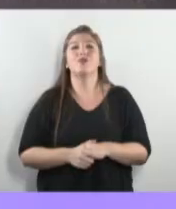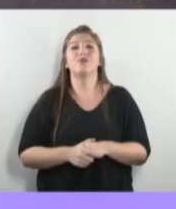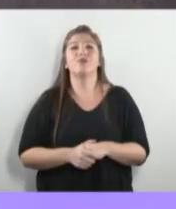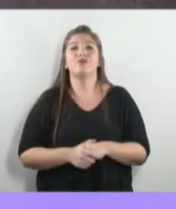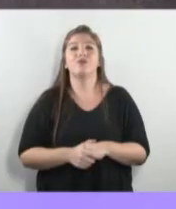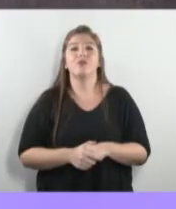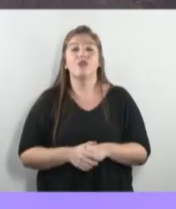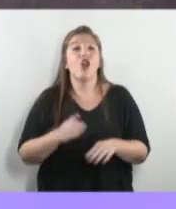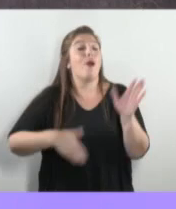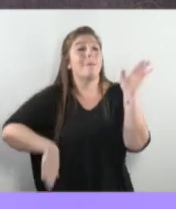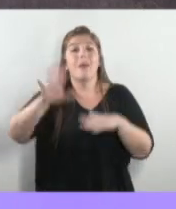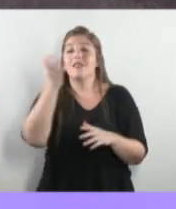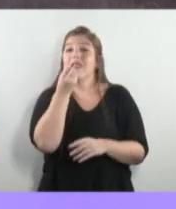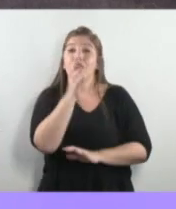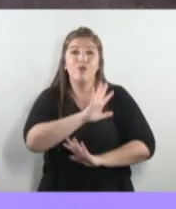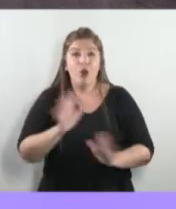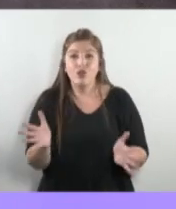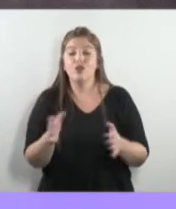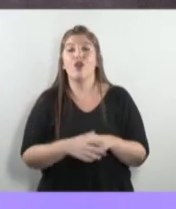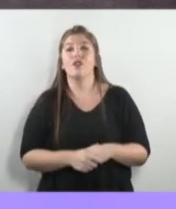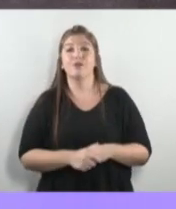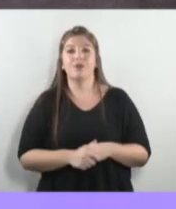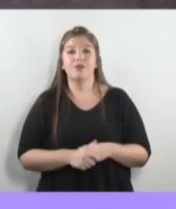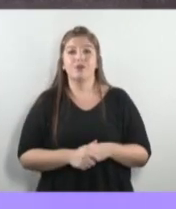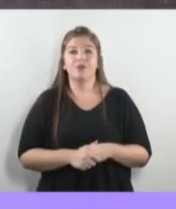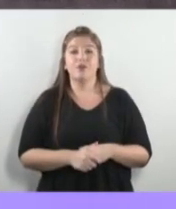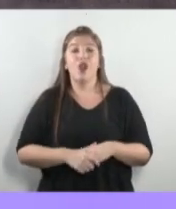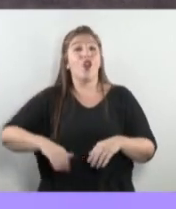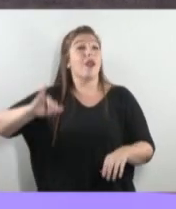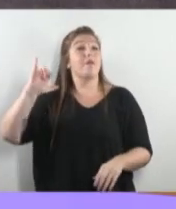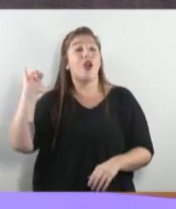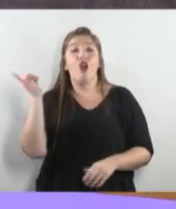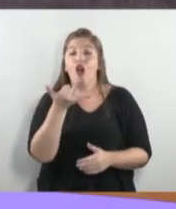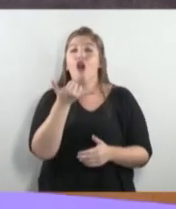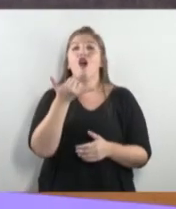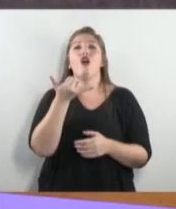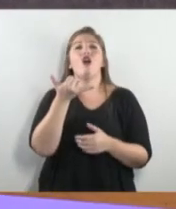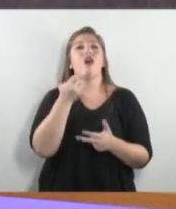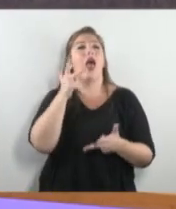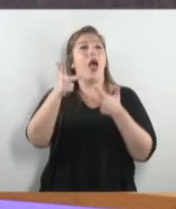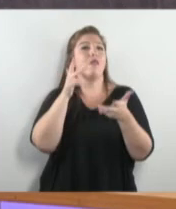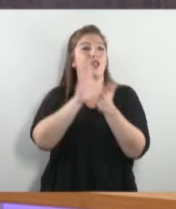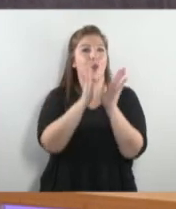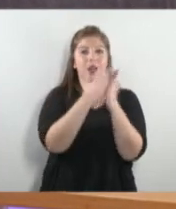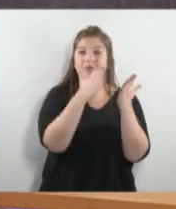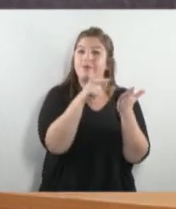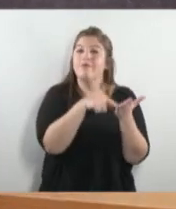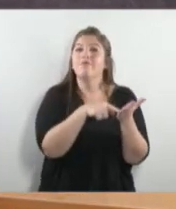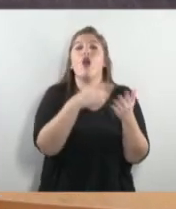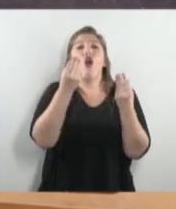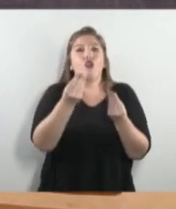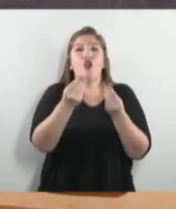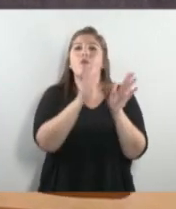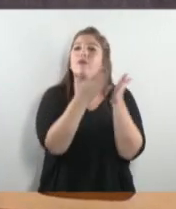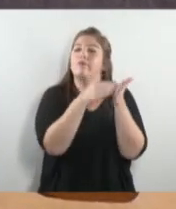Lo más hermoso, lo más lo que mejor habla de una obra es justamente eso. Cómo la obra después puede